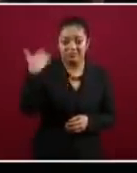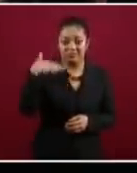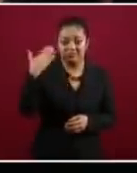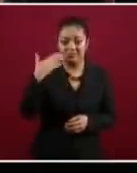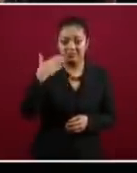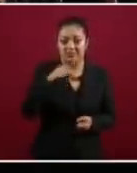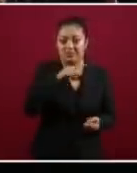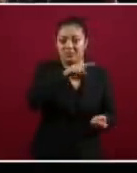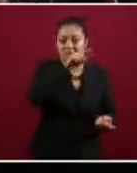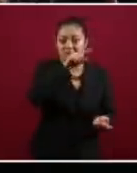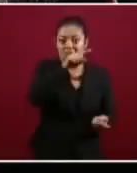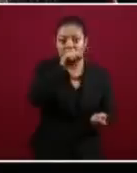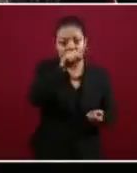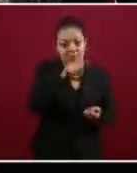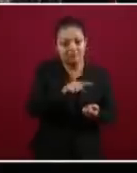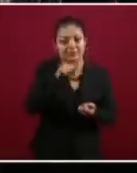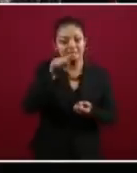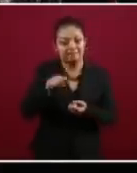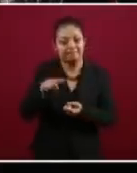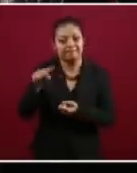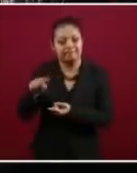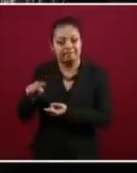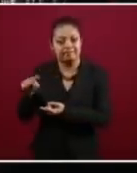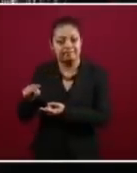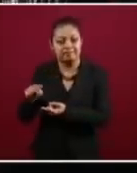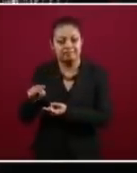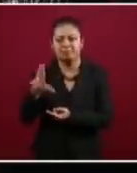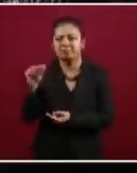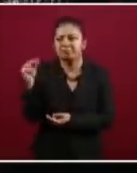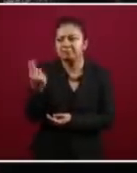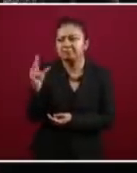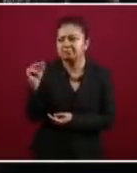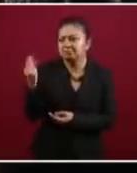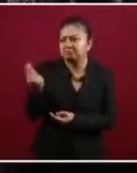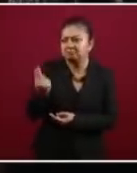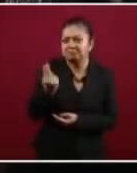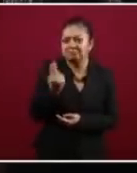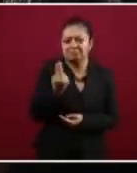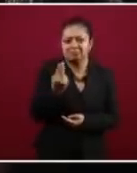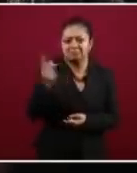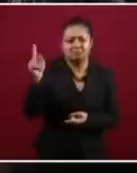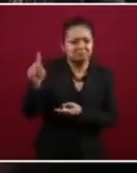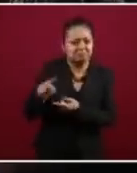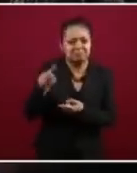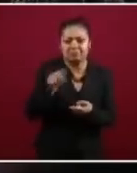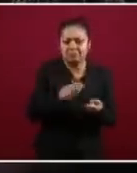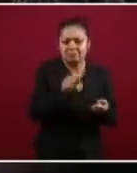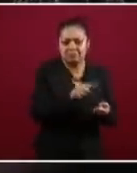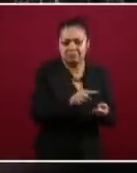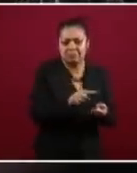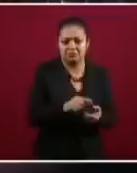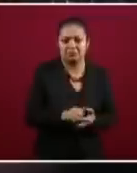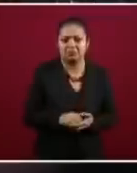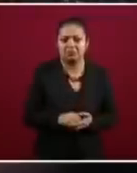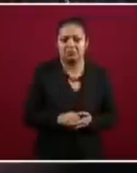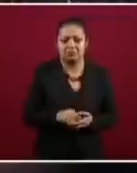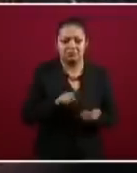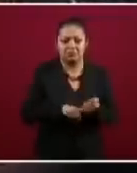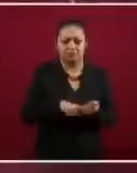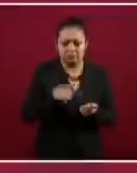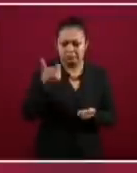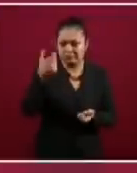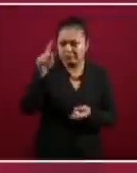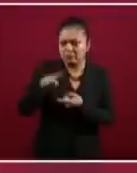muchos gastos innecesarios, onerosos, lo que no le llegaba a la gente.